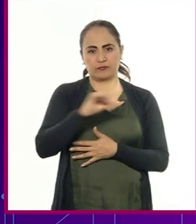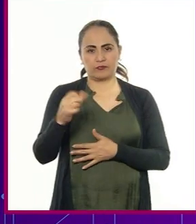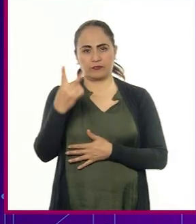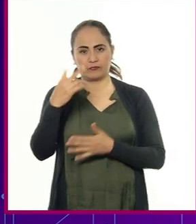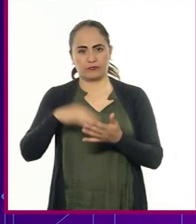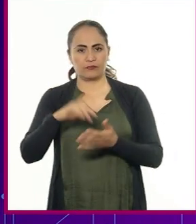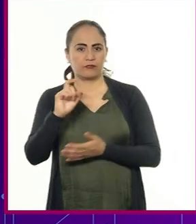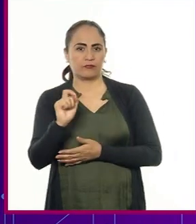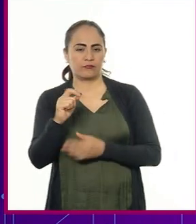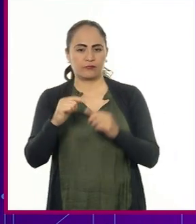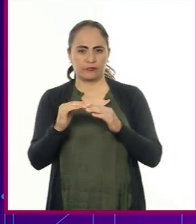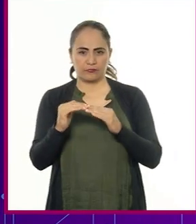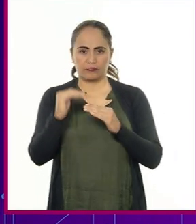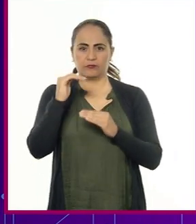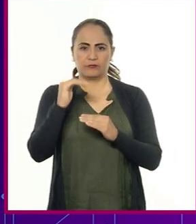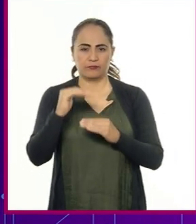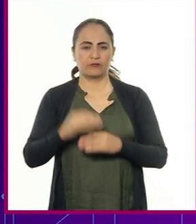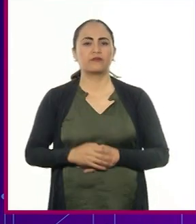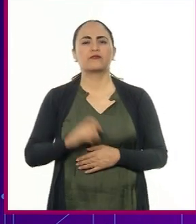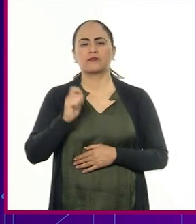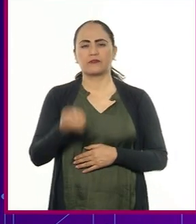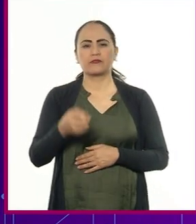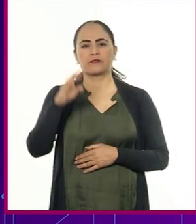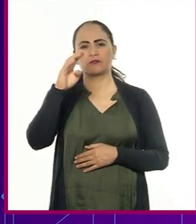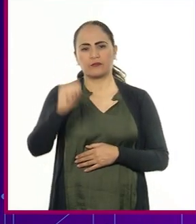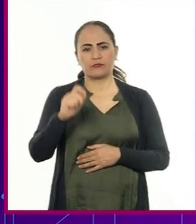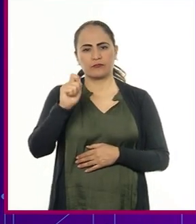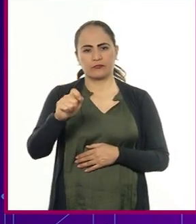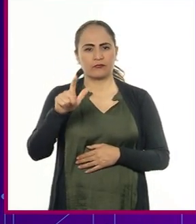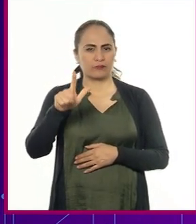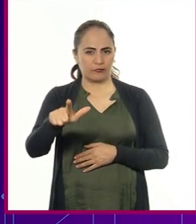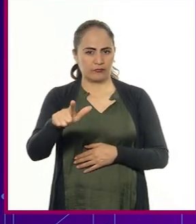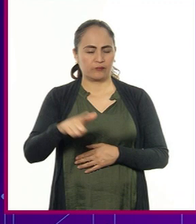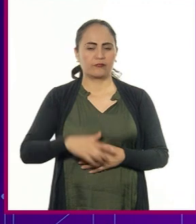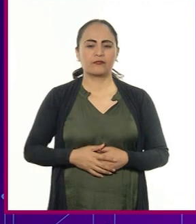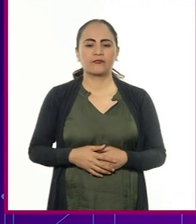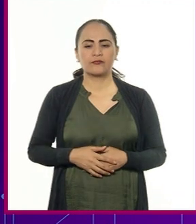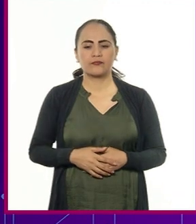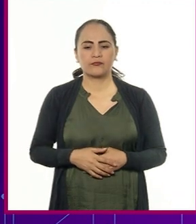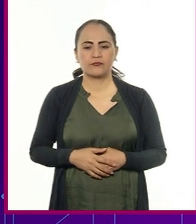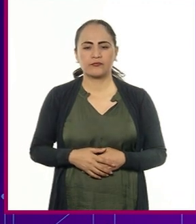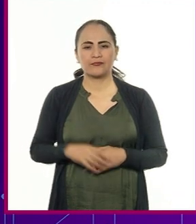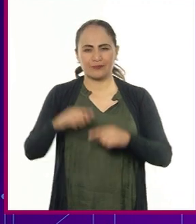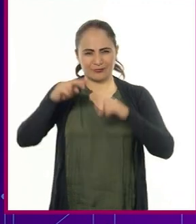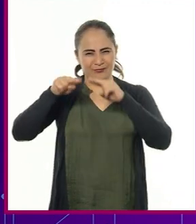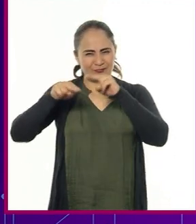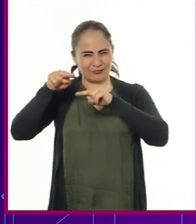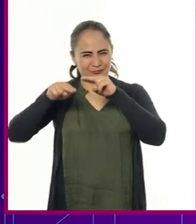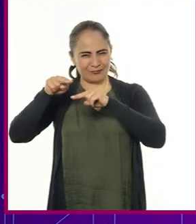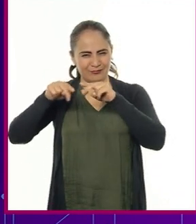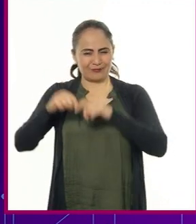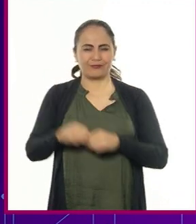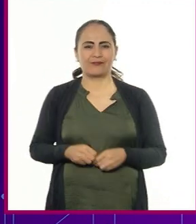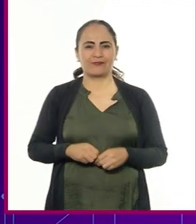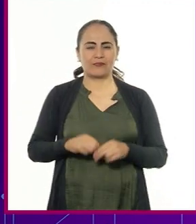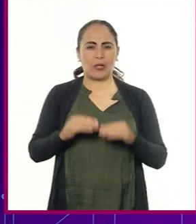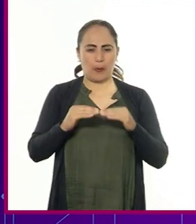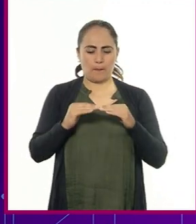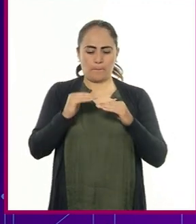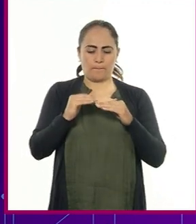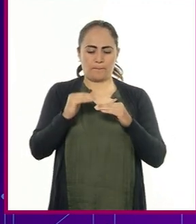2020, la diferencia fue de 9.7. Esto significa que ha